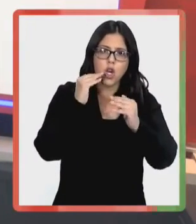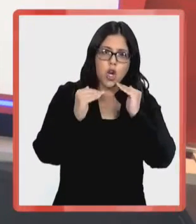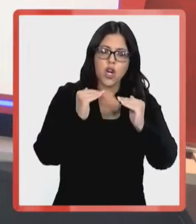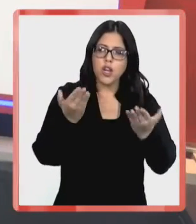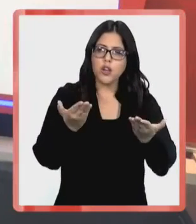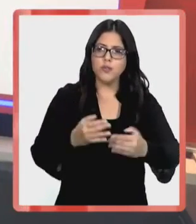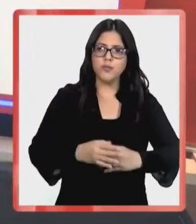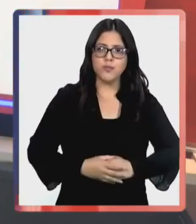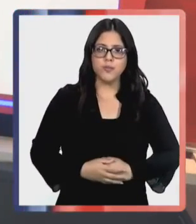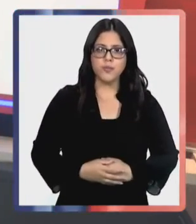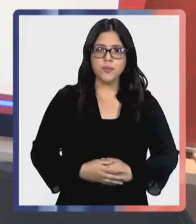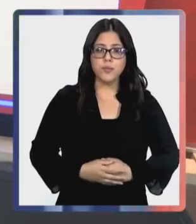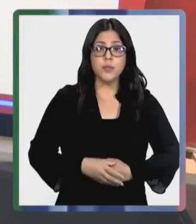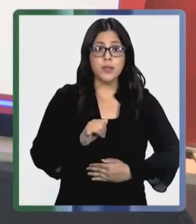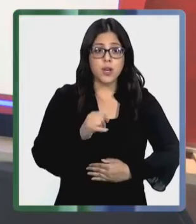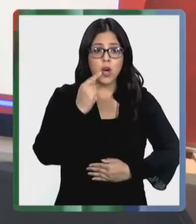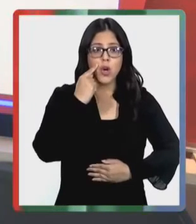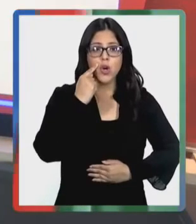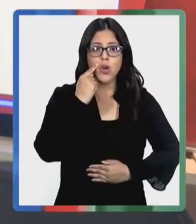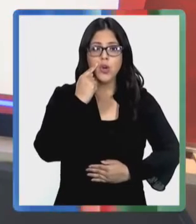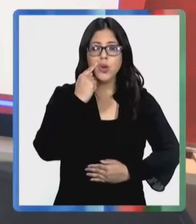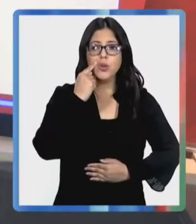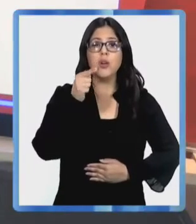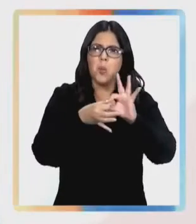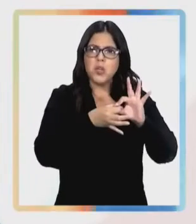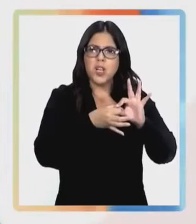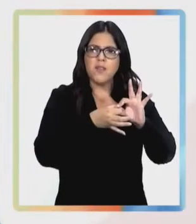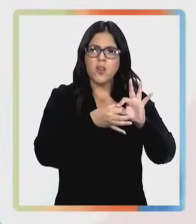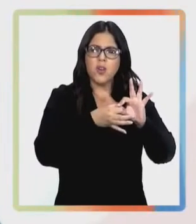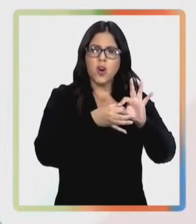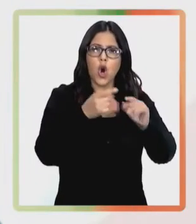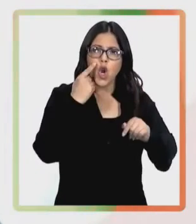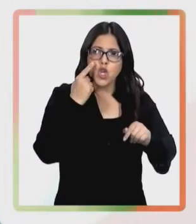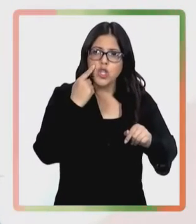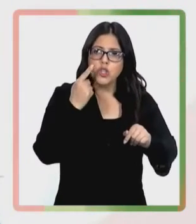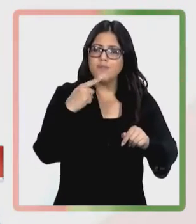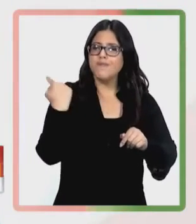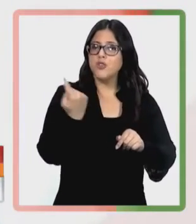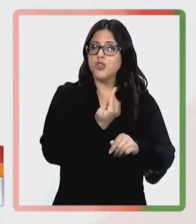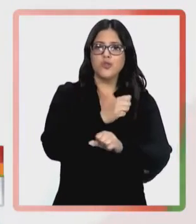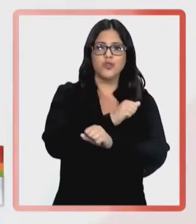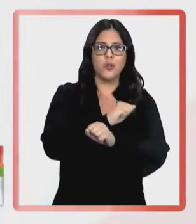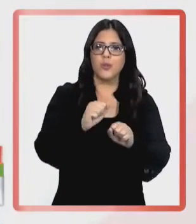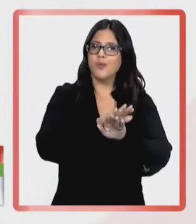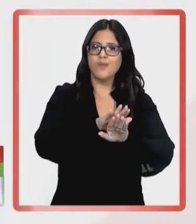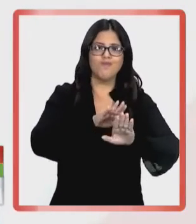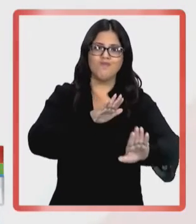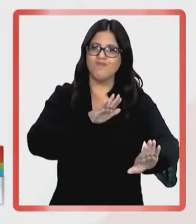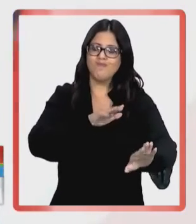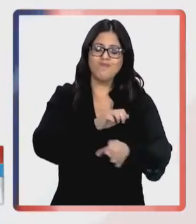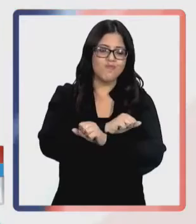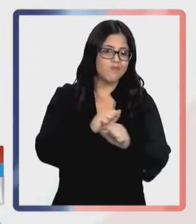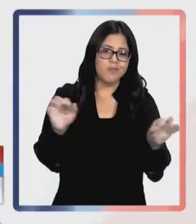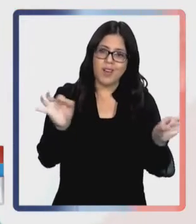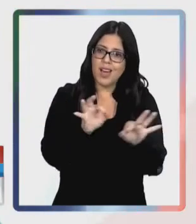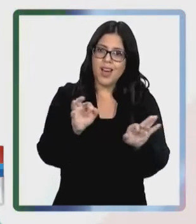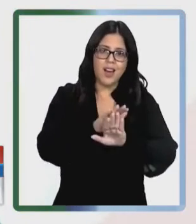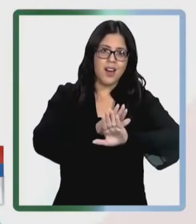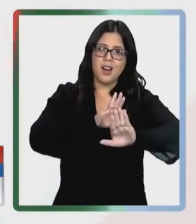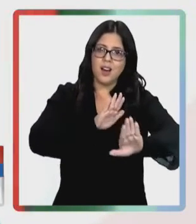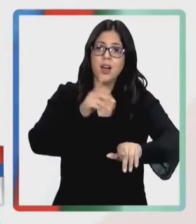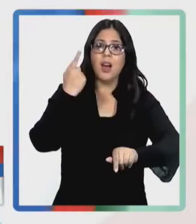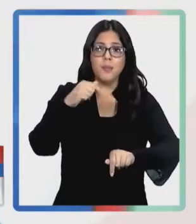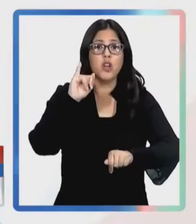saber si hay algún peligro dentro de un niño? No podemos prevenir, o sea, yo no podría darles tips de prevención, pero sí